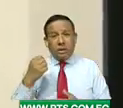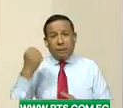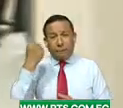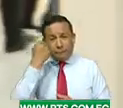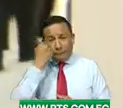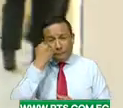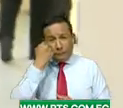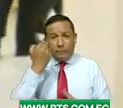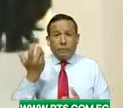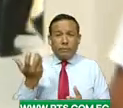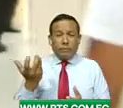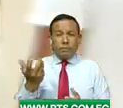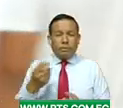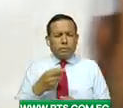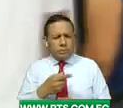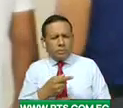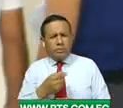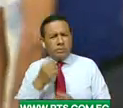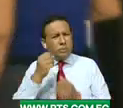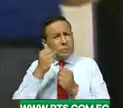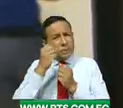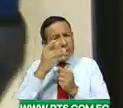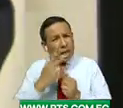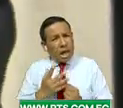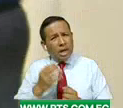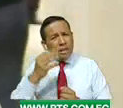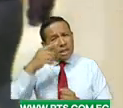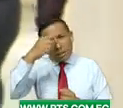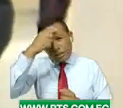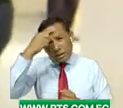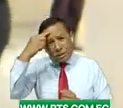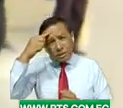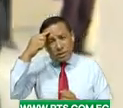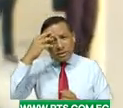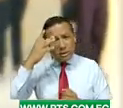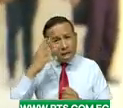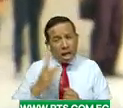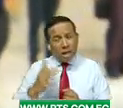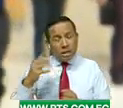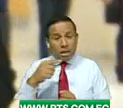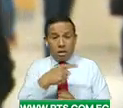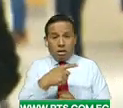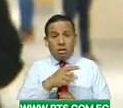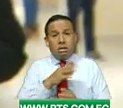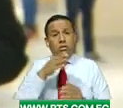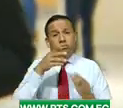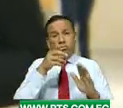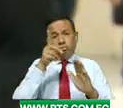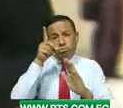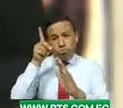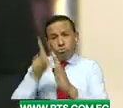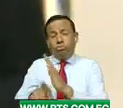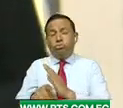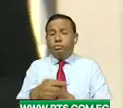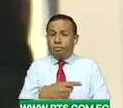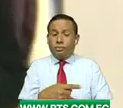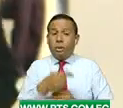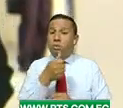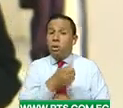pómulo. Está sangrando en la frente. La ciudadana va a sentar la denuncia en pocos instantes. Un nuevo caso de agresión. Nos decía